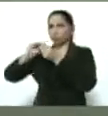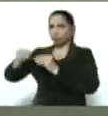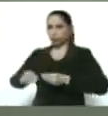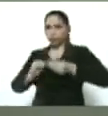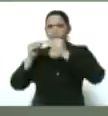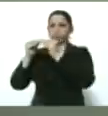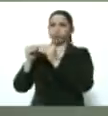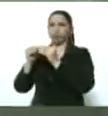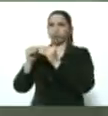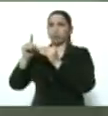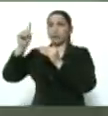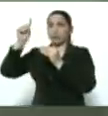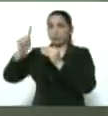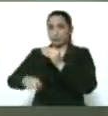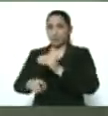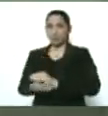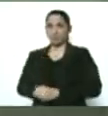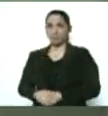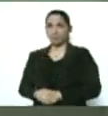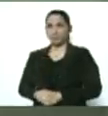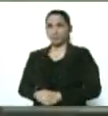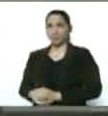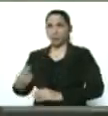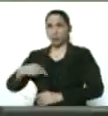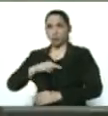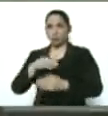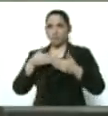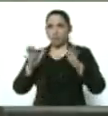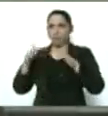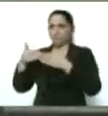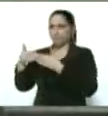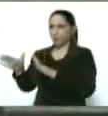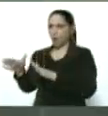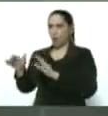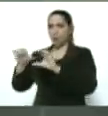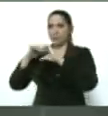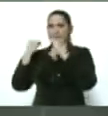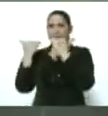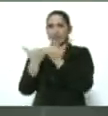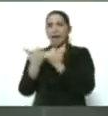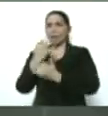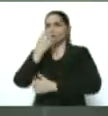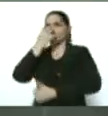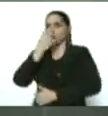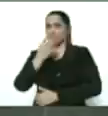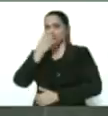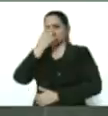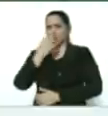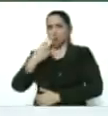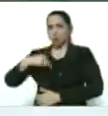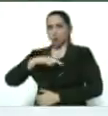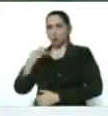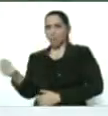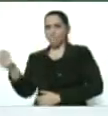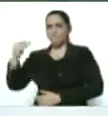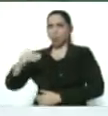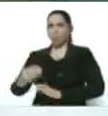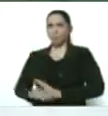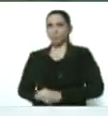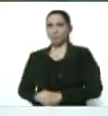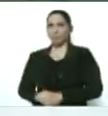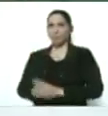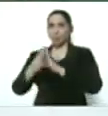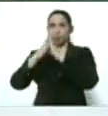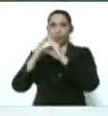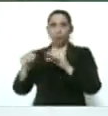recuperación también estamos inaugurando una sala de inmunización que le estamos agregando a todas